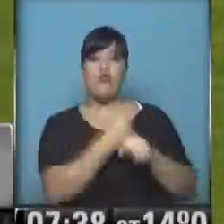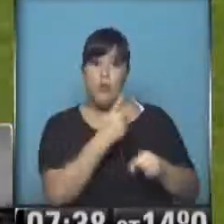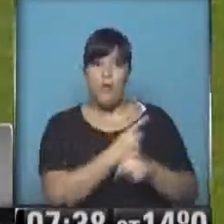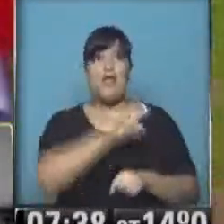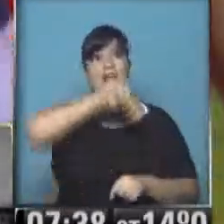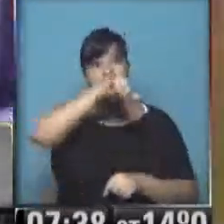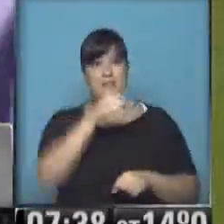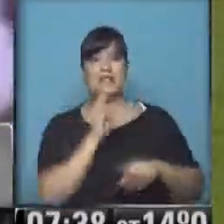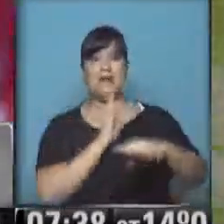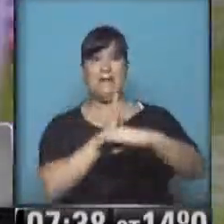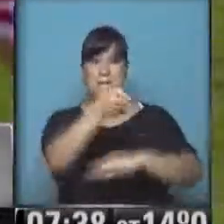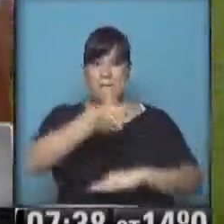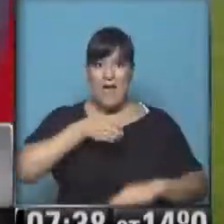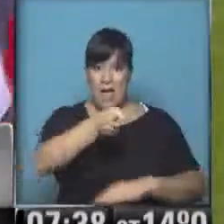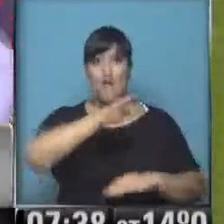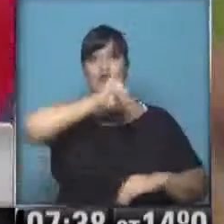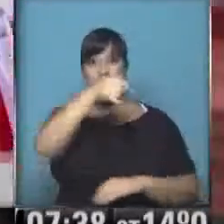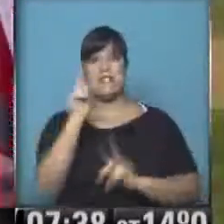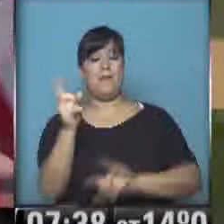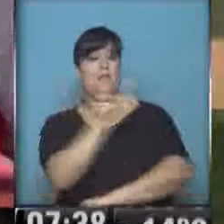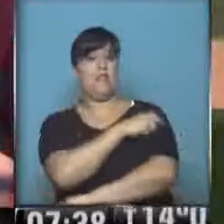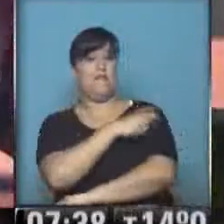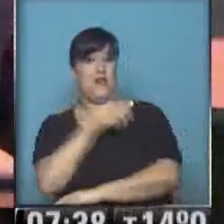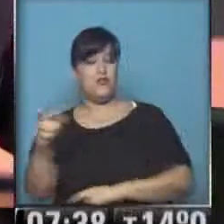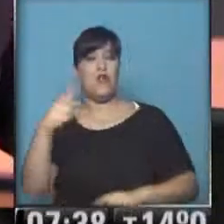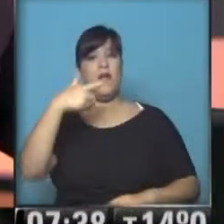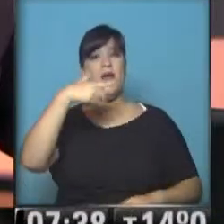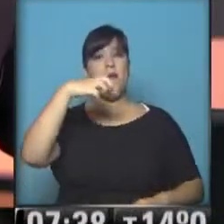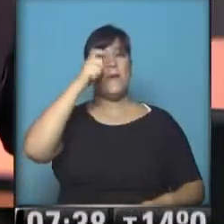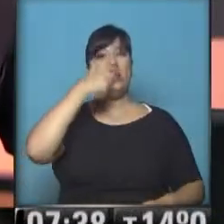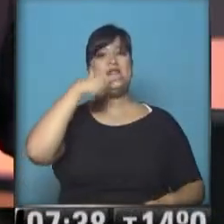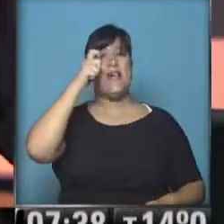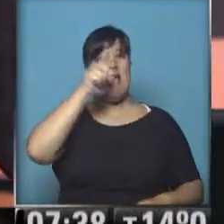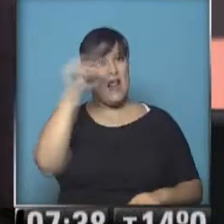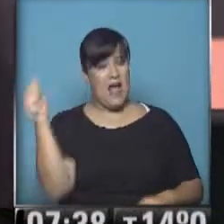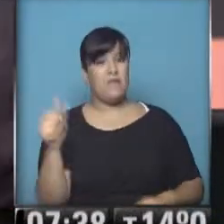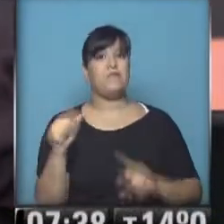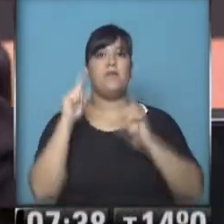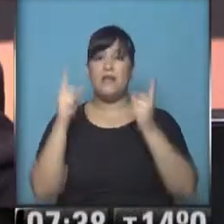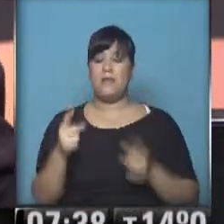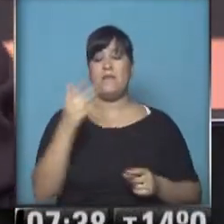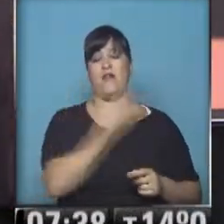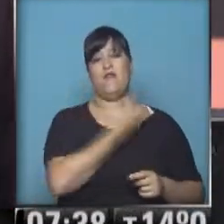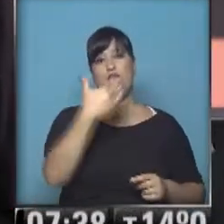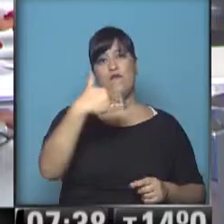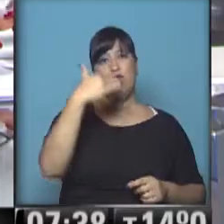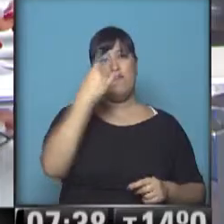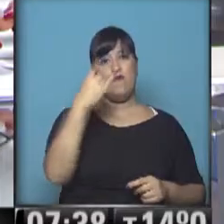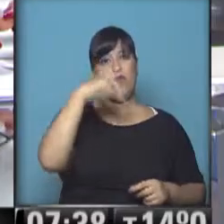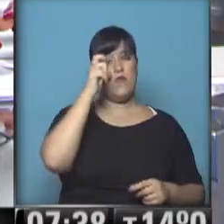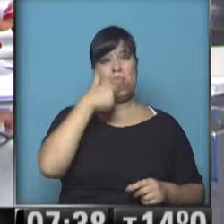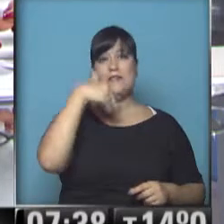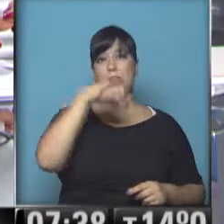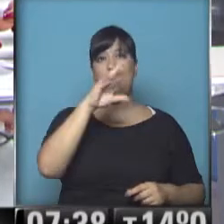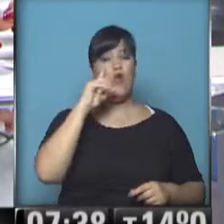sus volantes y en este caso sus defensores. Pesela el otro día y demás, marcando la diferencia y en este caso Ramiro Funes Mori. ¿Qué presión le puso la gente